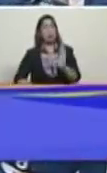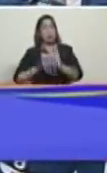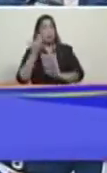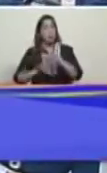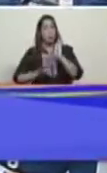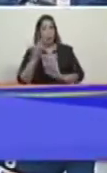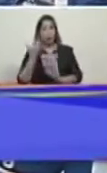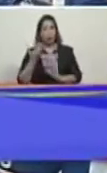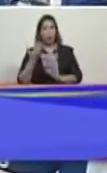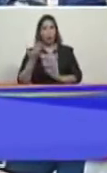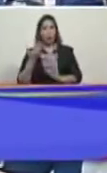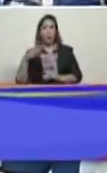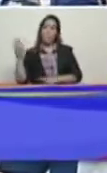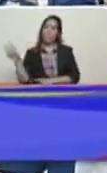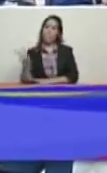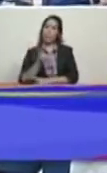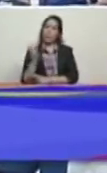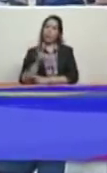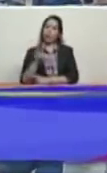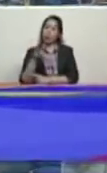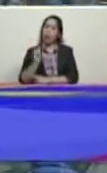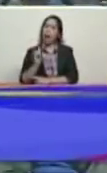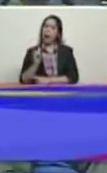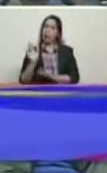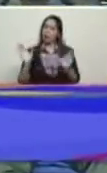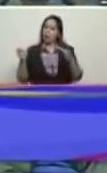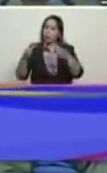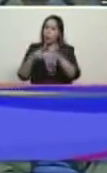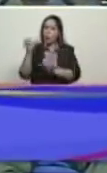Venezuela tiene un concepto estratégico de defensa